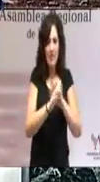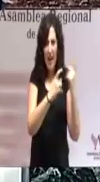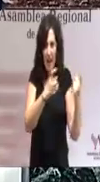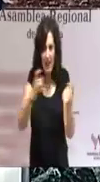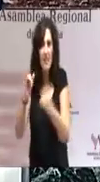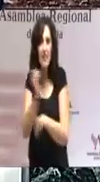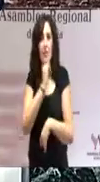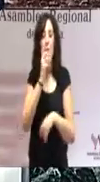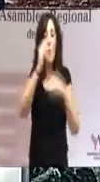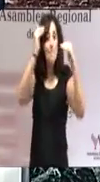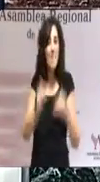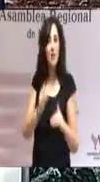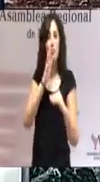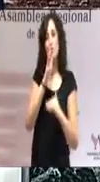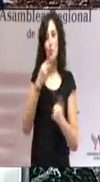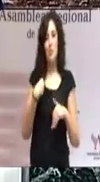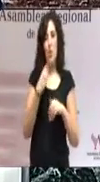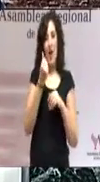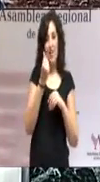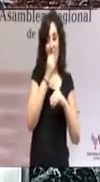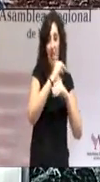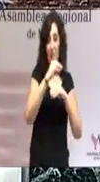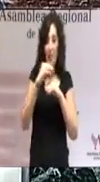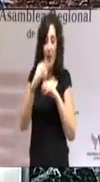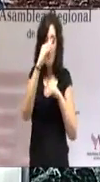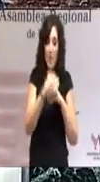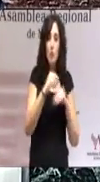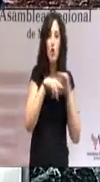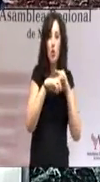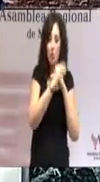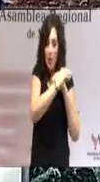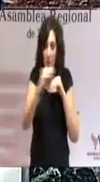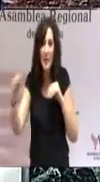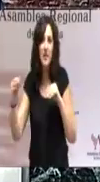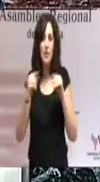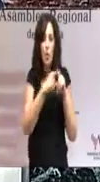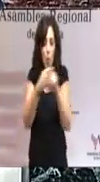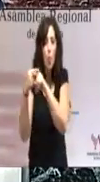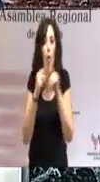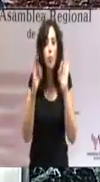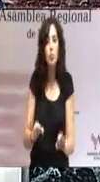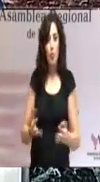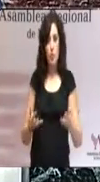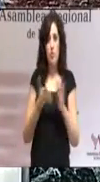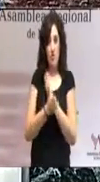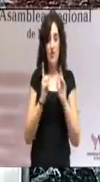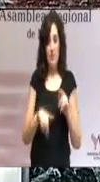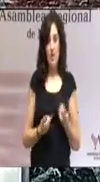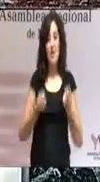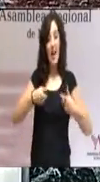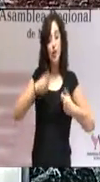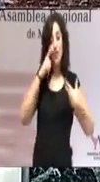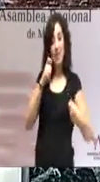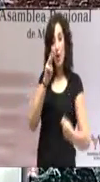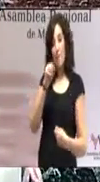necesidades porque se han aplicado mayores cantidades y mayores recursos. Como hemos hecho en el gasto sanitario, según el PIB, la región